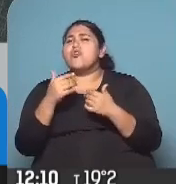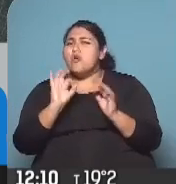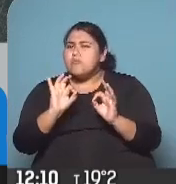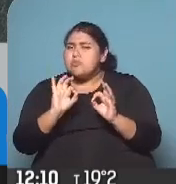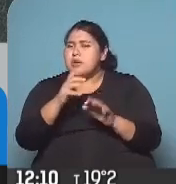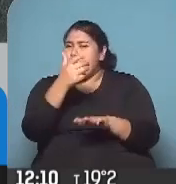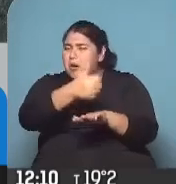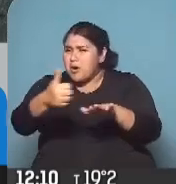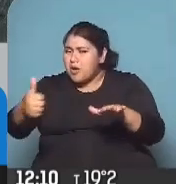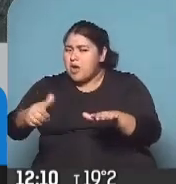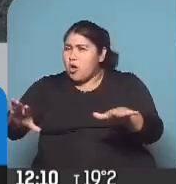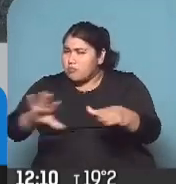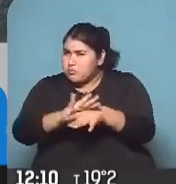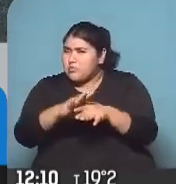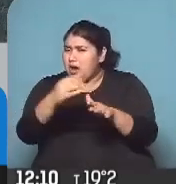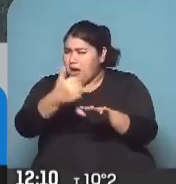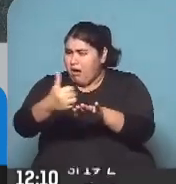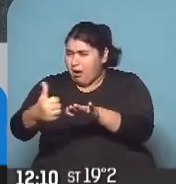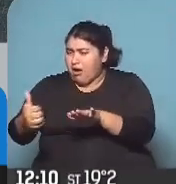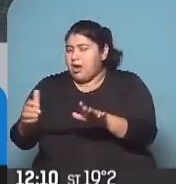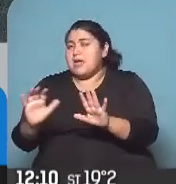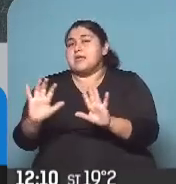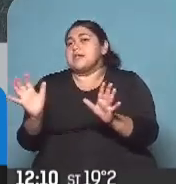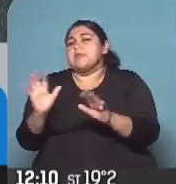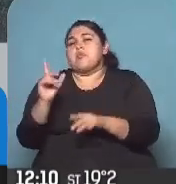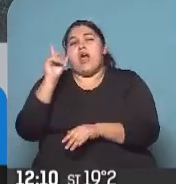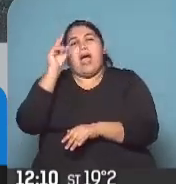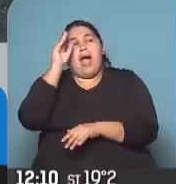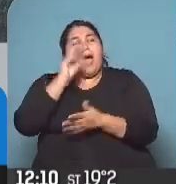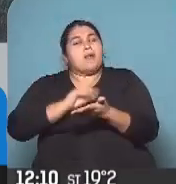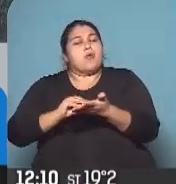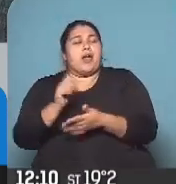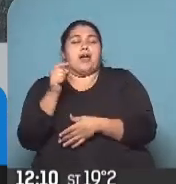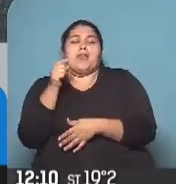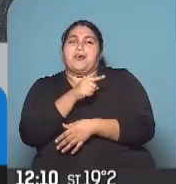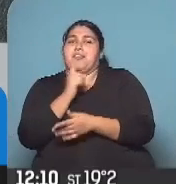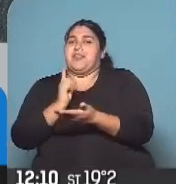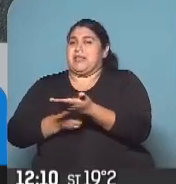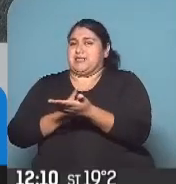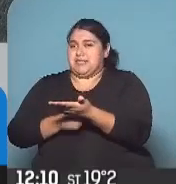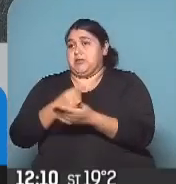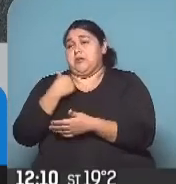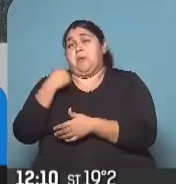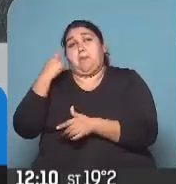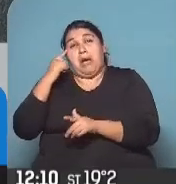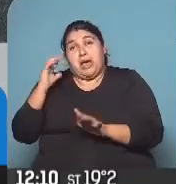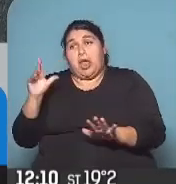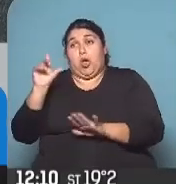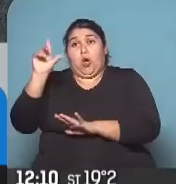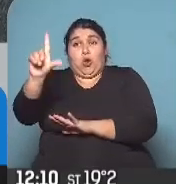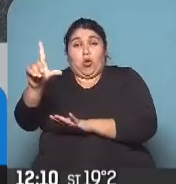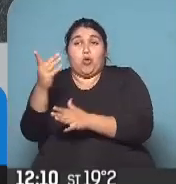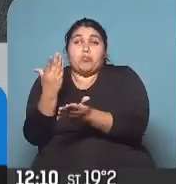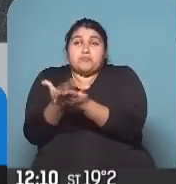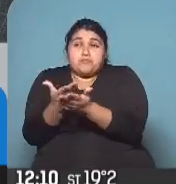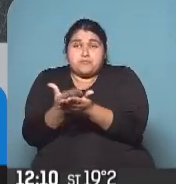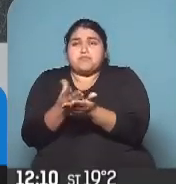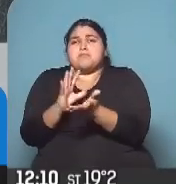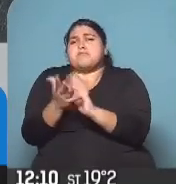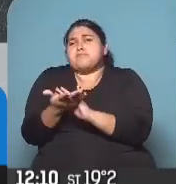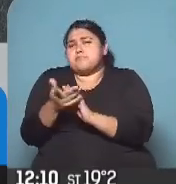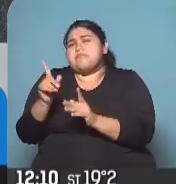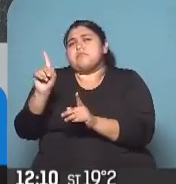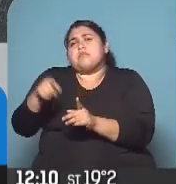participantes? Y eso lo va a tener que plantear el abogado de la defensa. El abogado de la defensa, me imagino que el lunes va a hacer un planteo de suspensión de